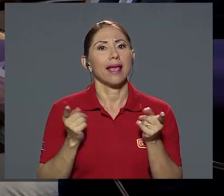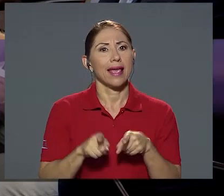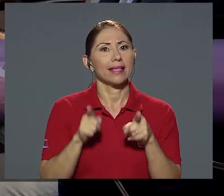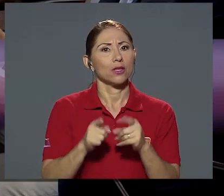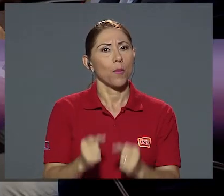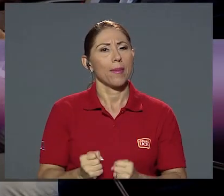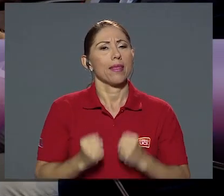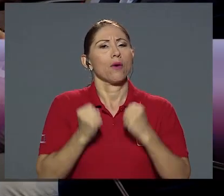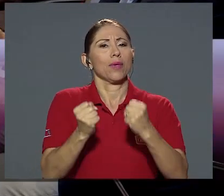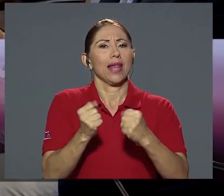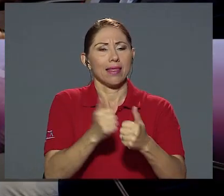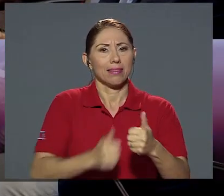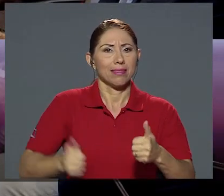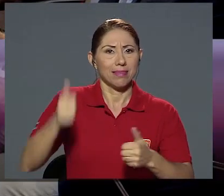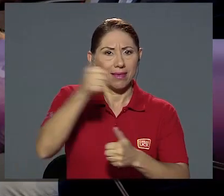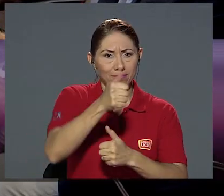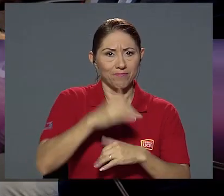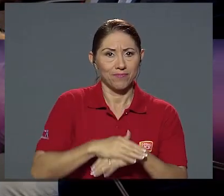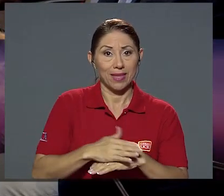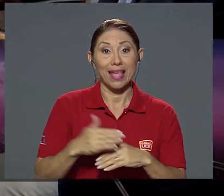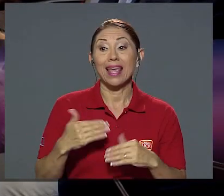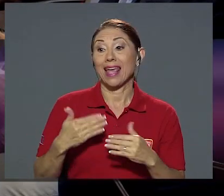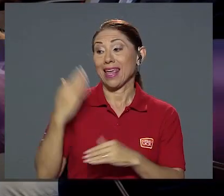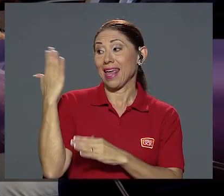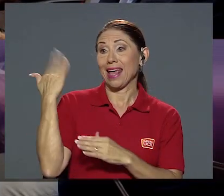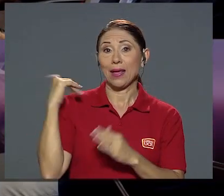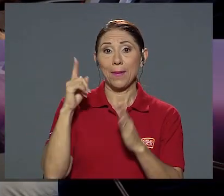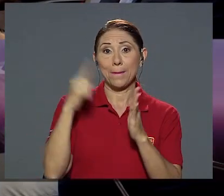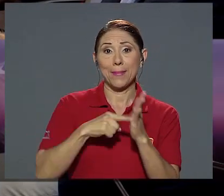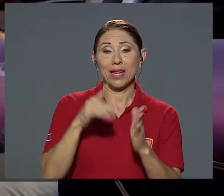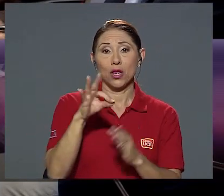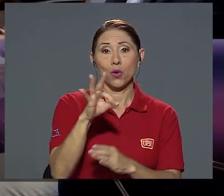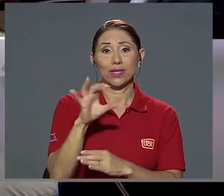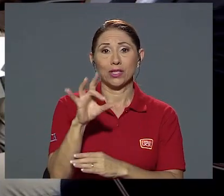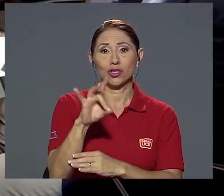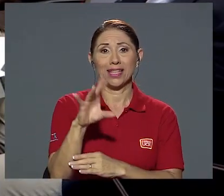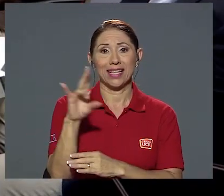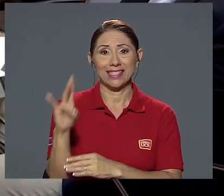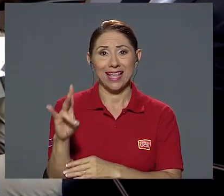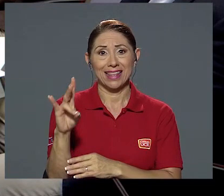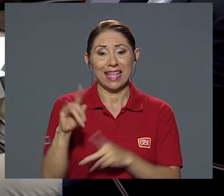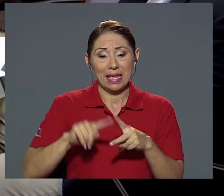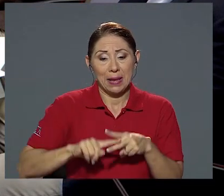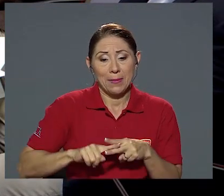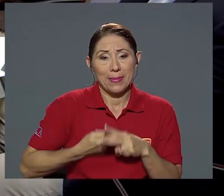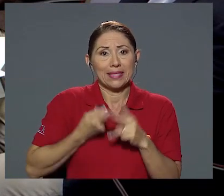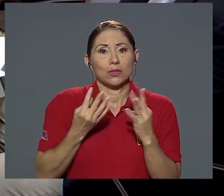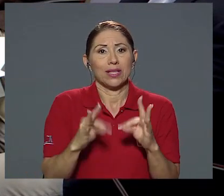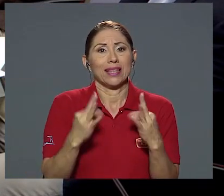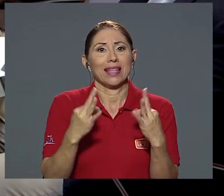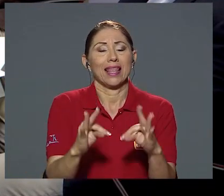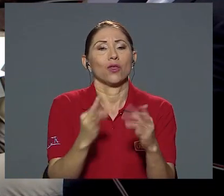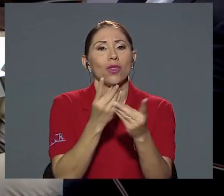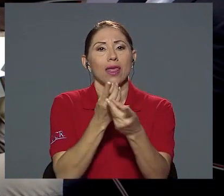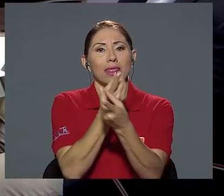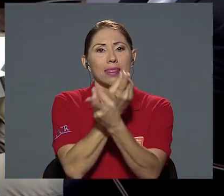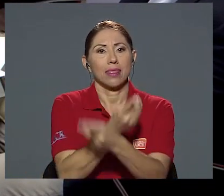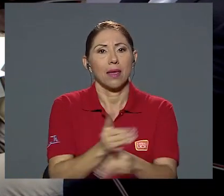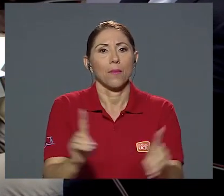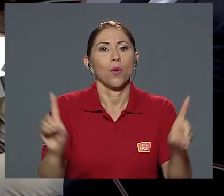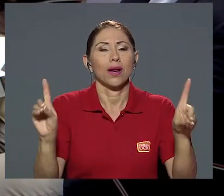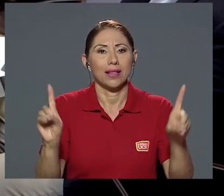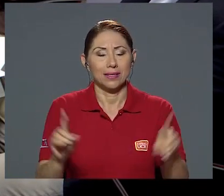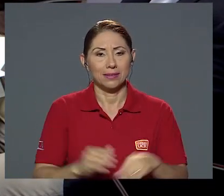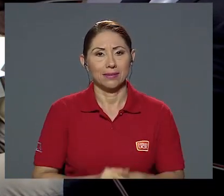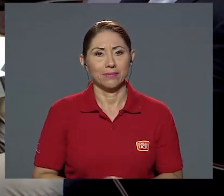lo predominante, luego de una etapa que arranca en el 87 de un intento de democratización. Sí. Yo